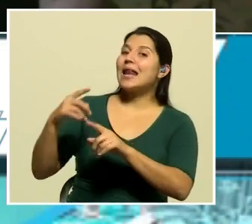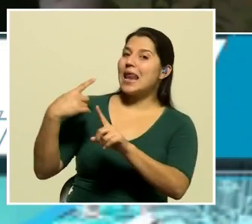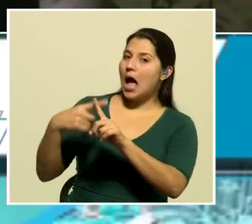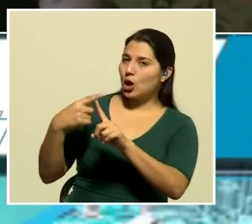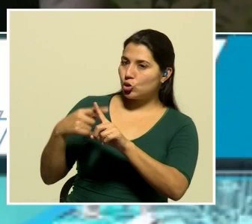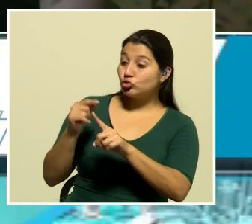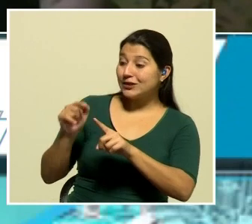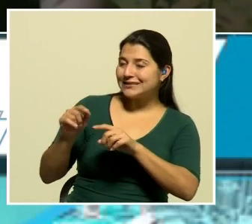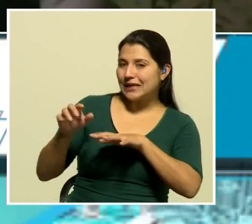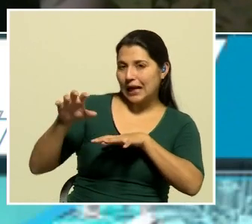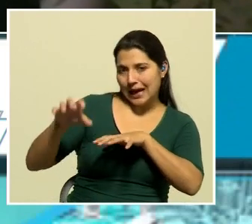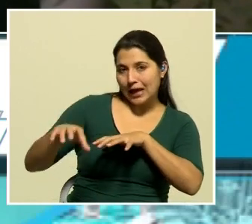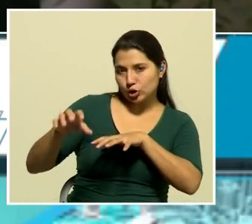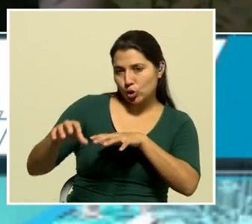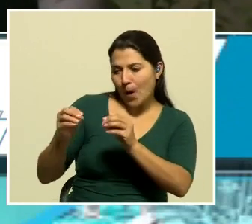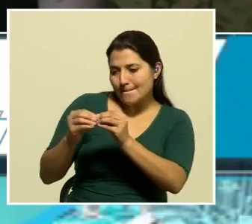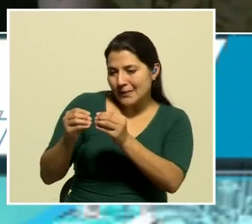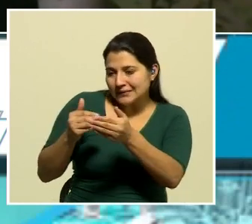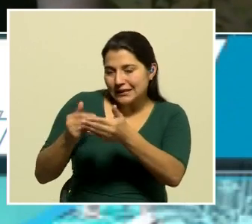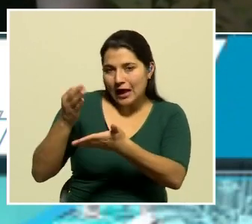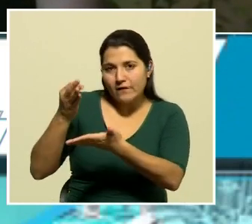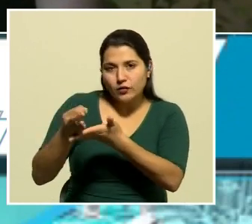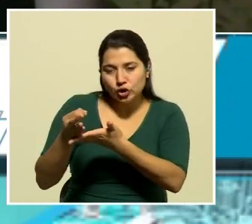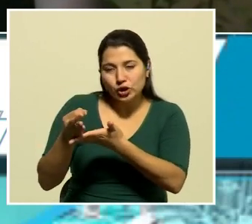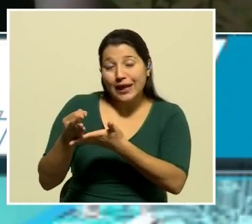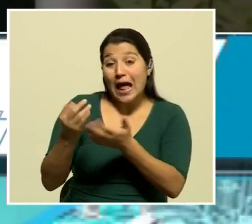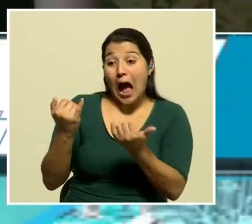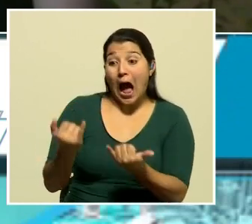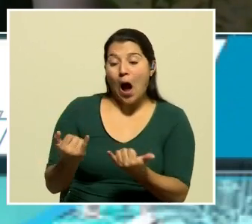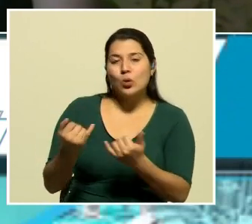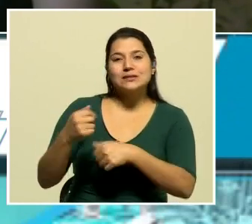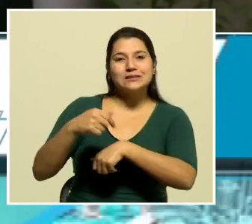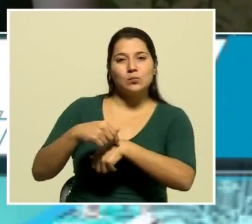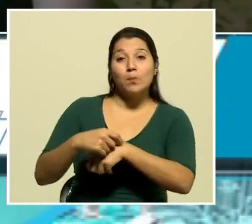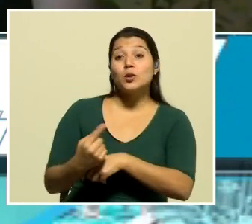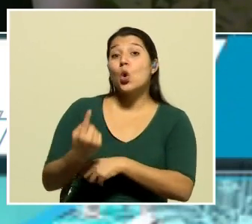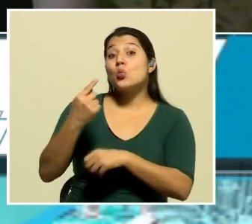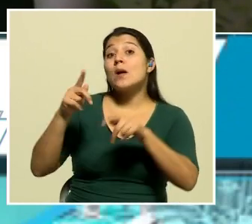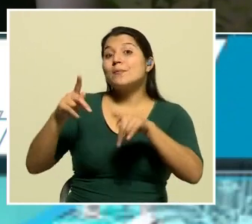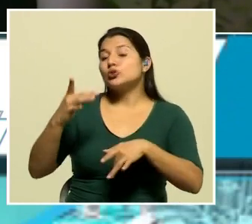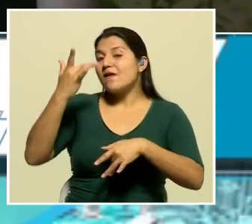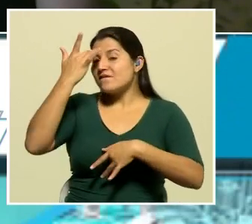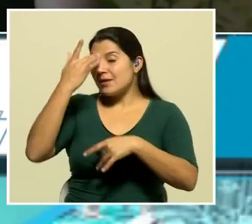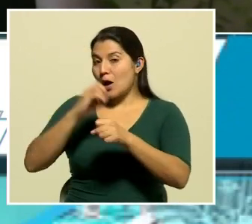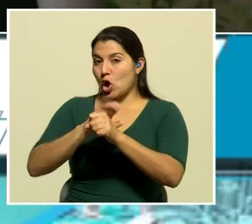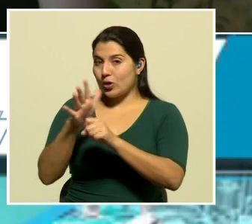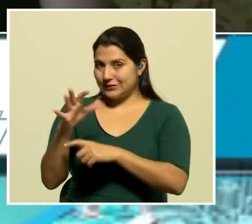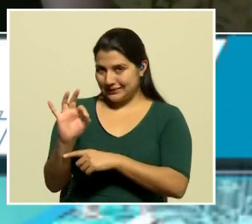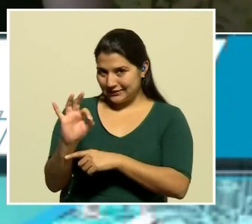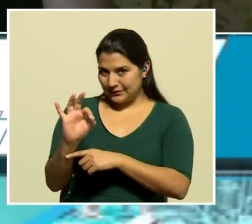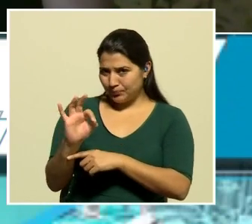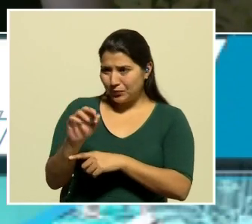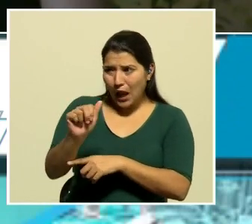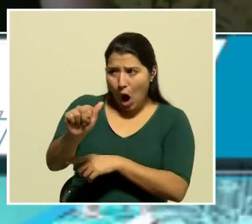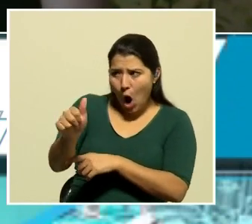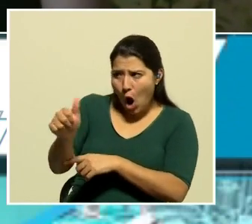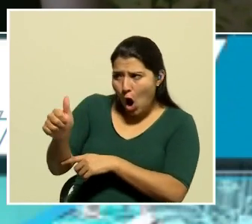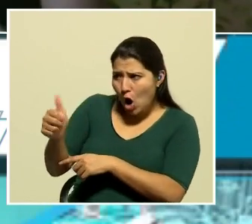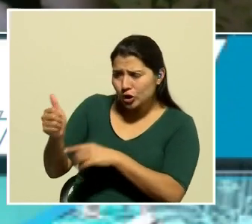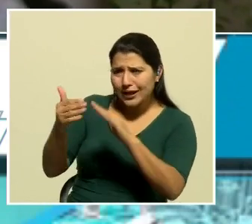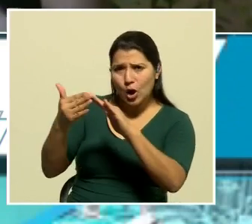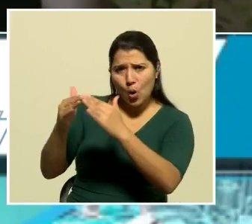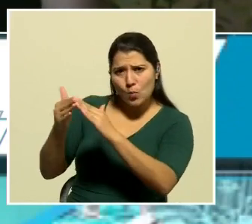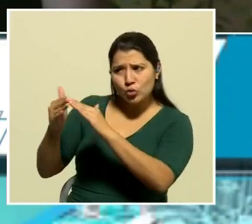es el cantón fronterizo que tiene Guanacaste, en este momento hay un caso registrado. El resto de comunidades que sí han